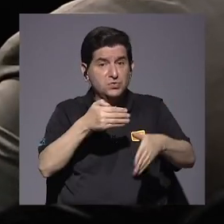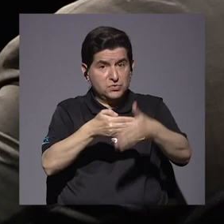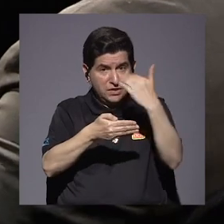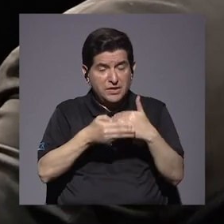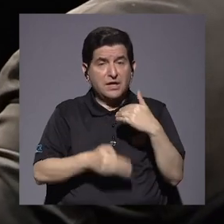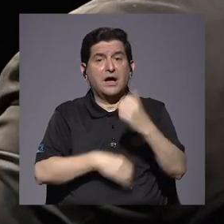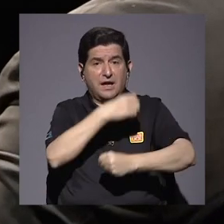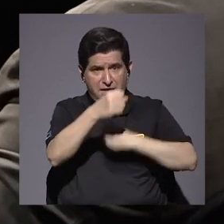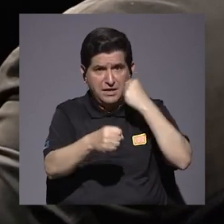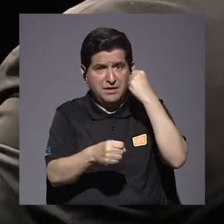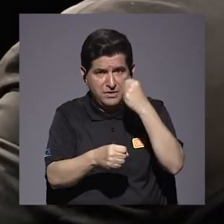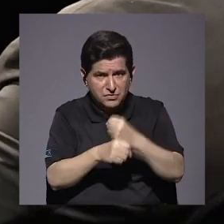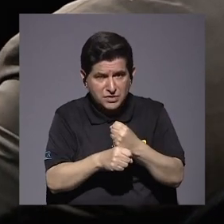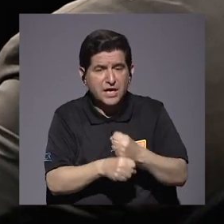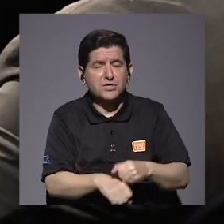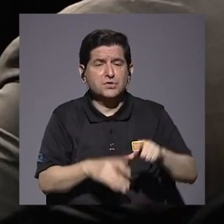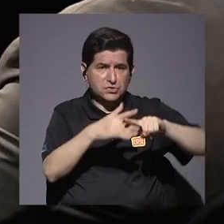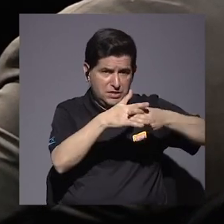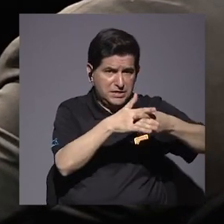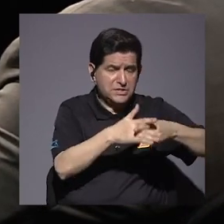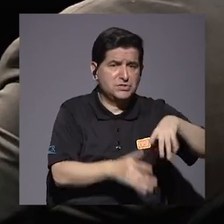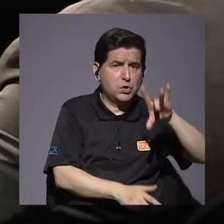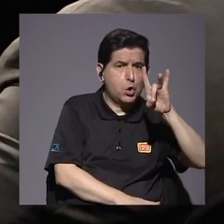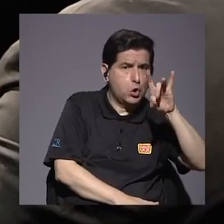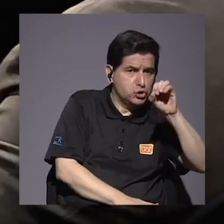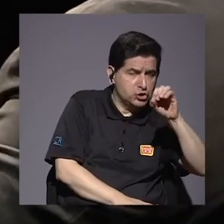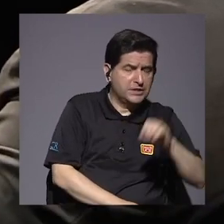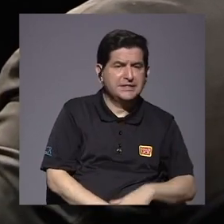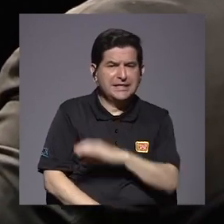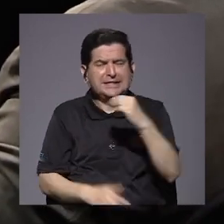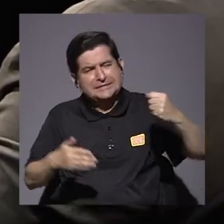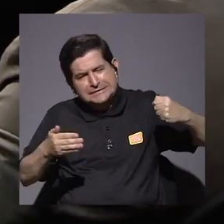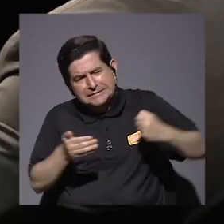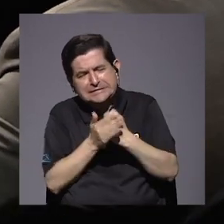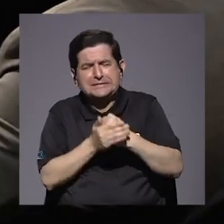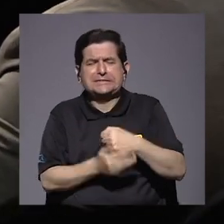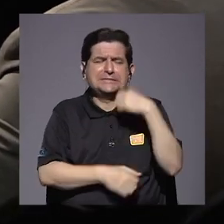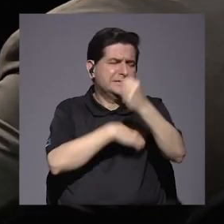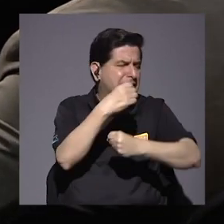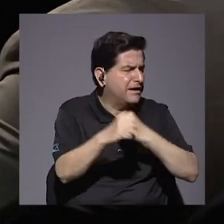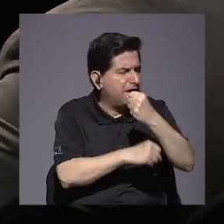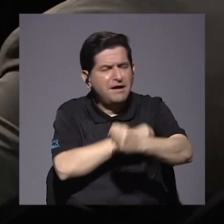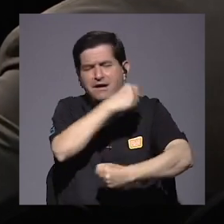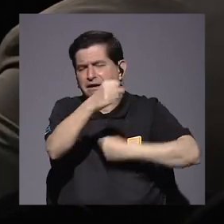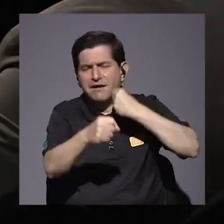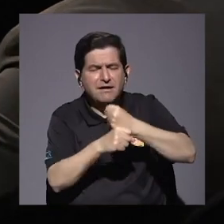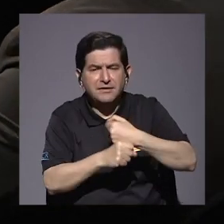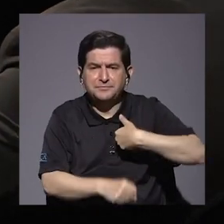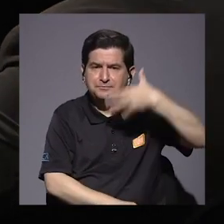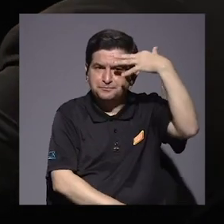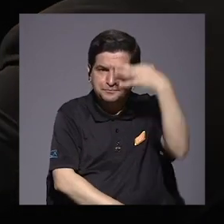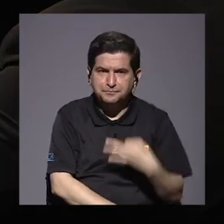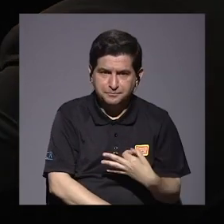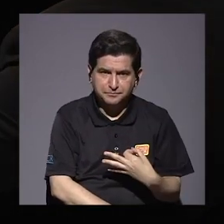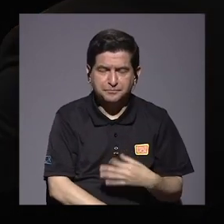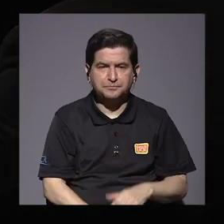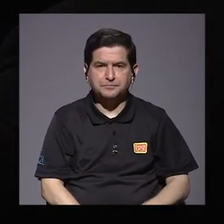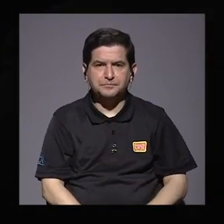nos pasó en la crisis de inicios de los años 80 y lo lamentamos durante décadas. Creo entonces